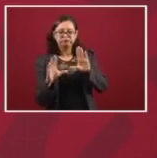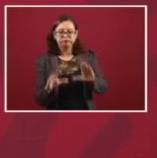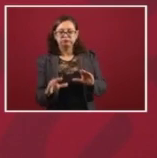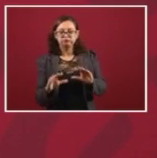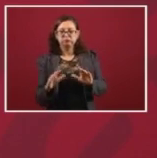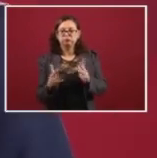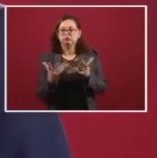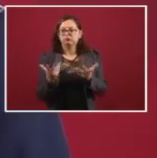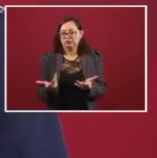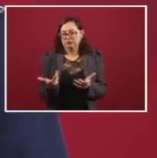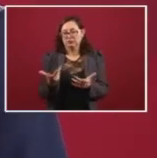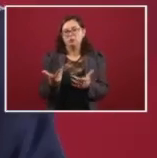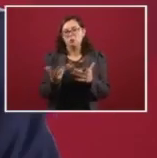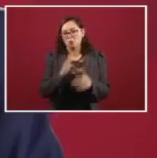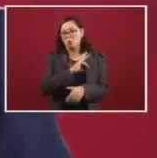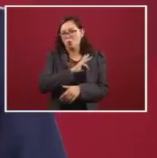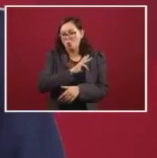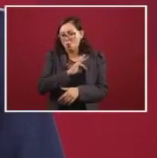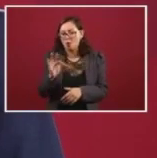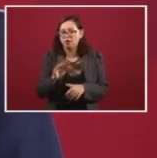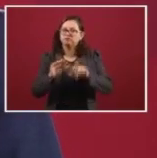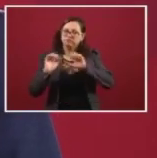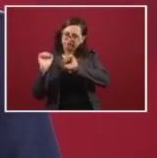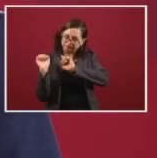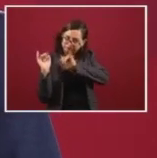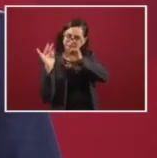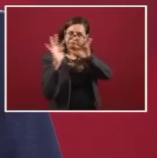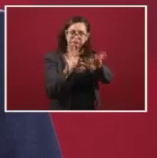para tener más presencia y esto nos va a ayudar.